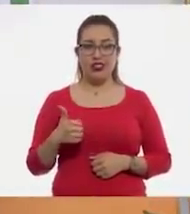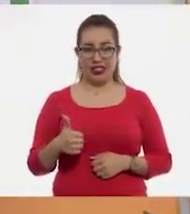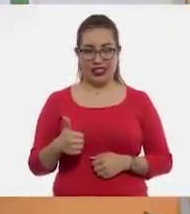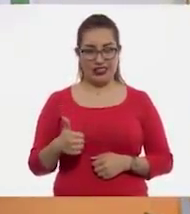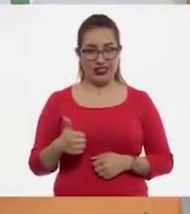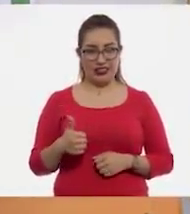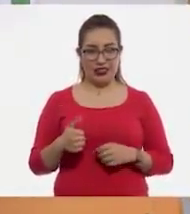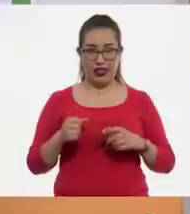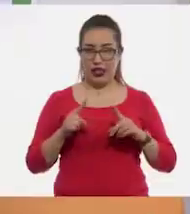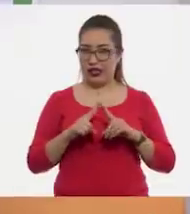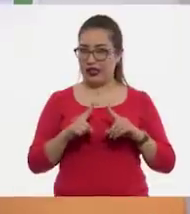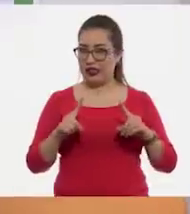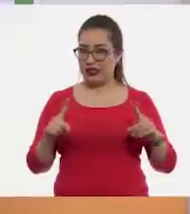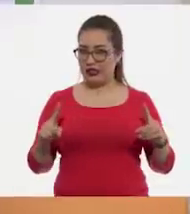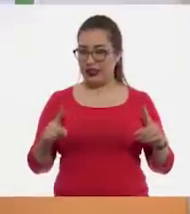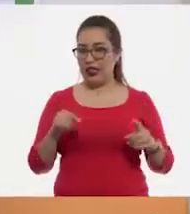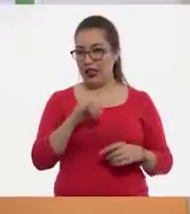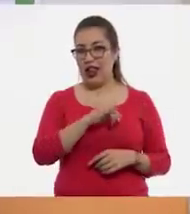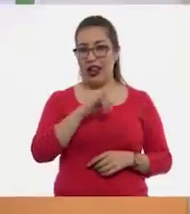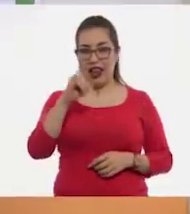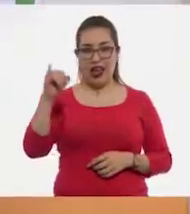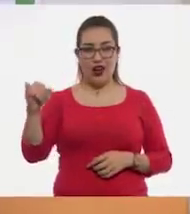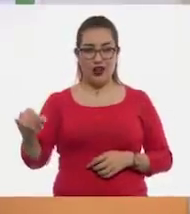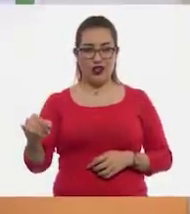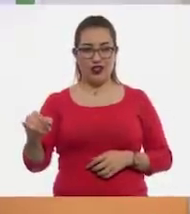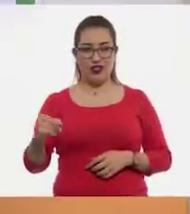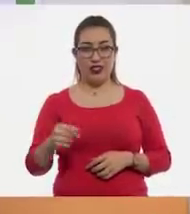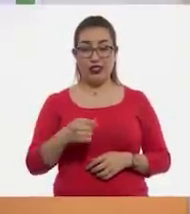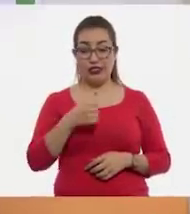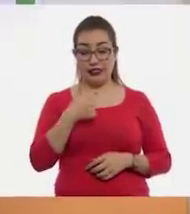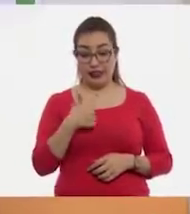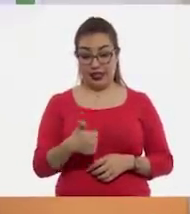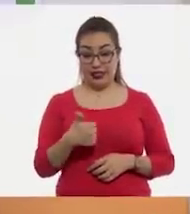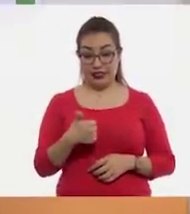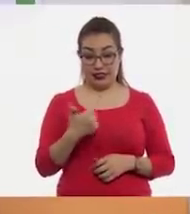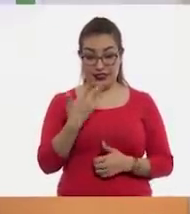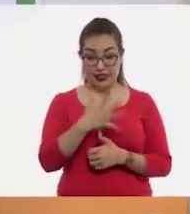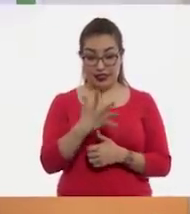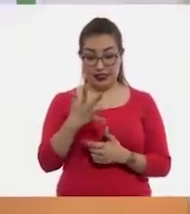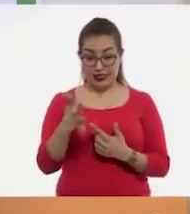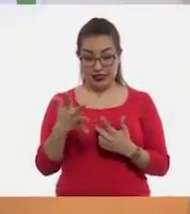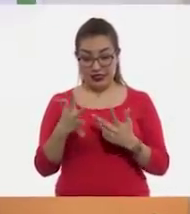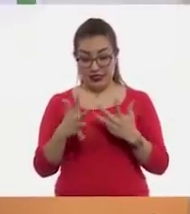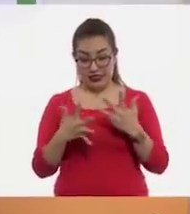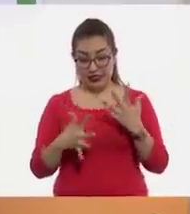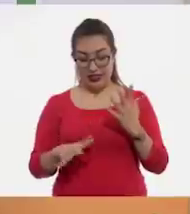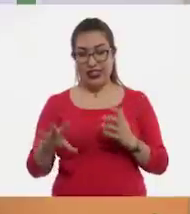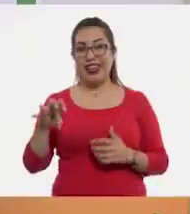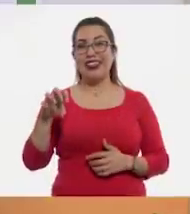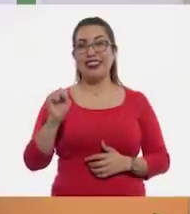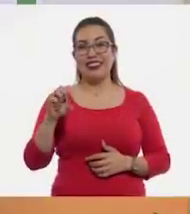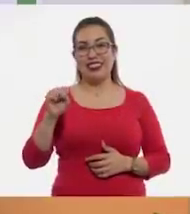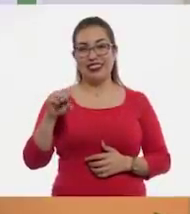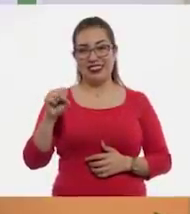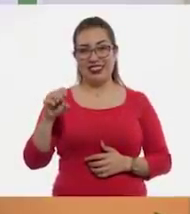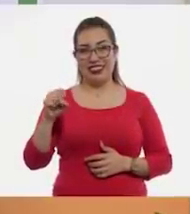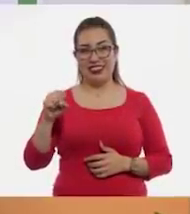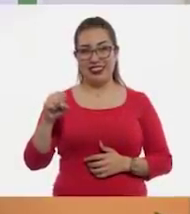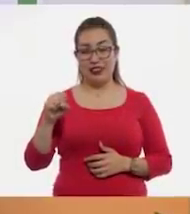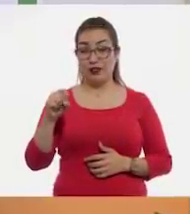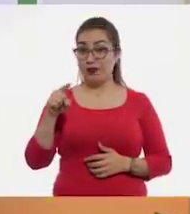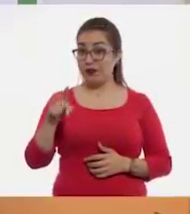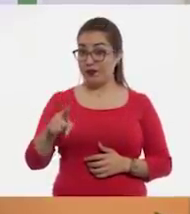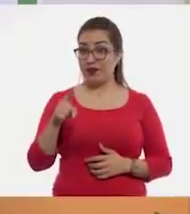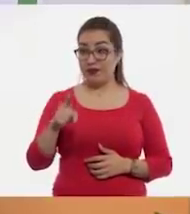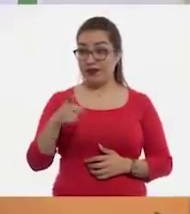y seis. Seis decenas, que en total harían exactamente, ay, 60. No. Quiere decir